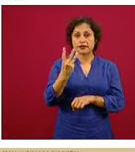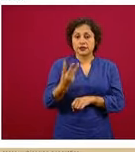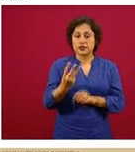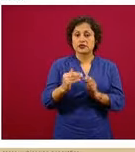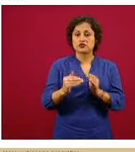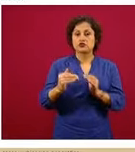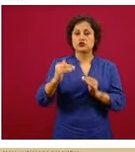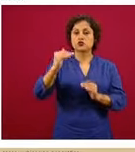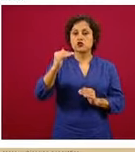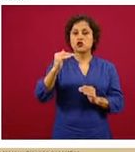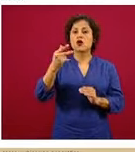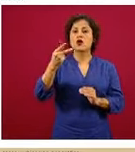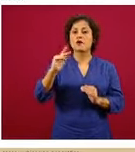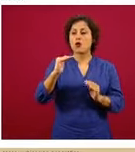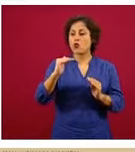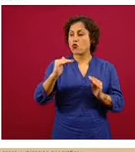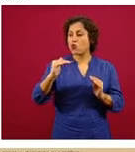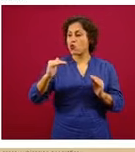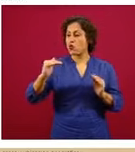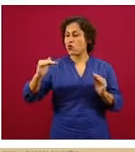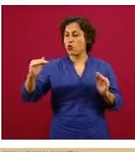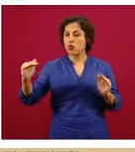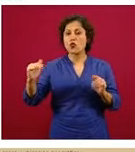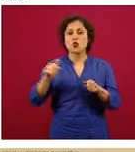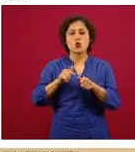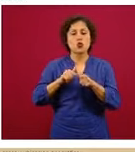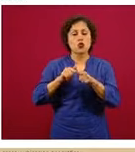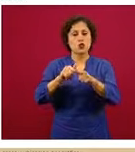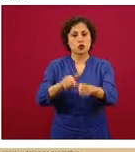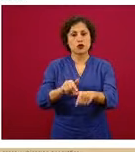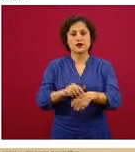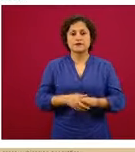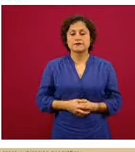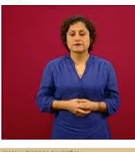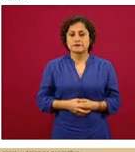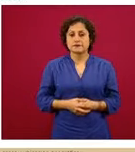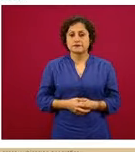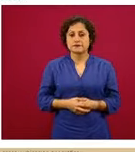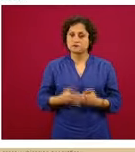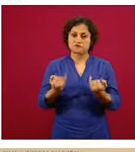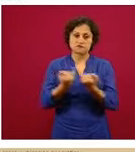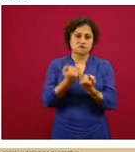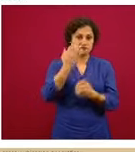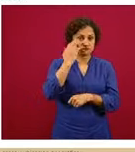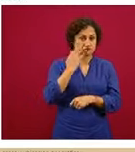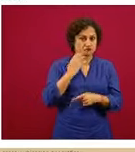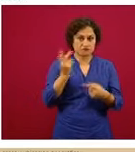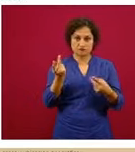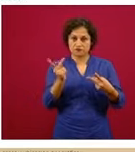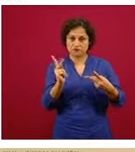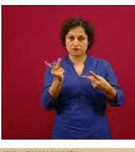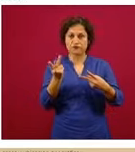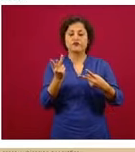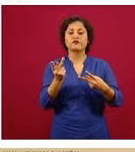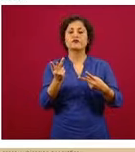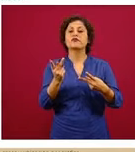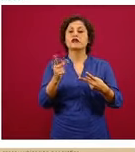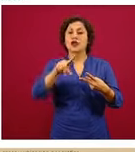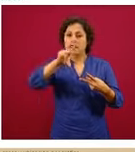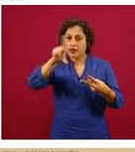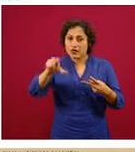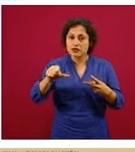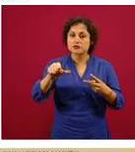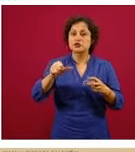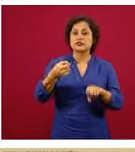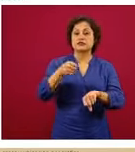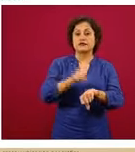mantuvo llegando prácticamente a un mismo nivel de transmisión que el caso de León, y también inicia un descenso de